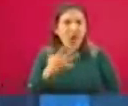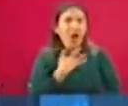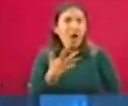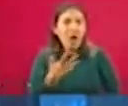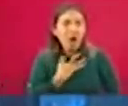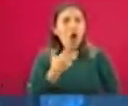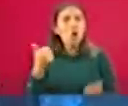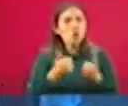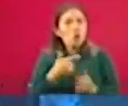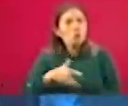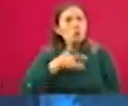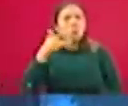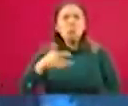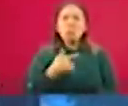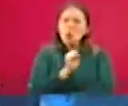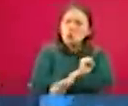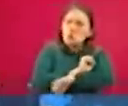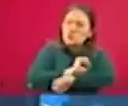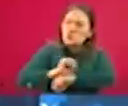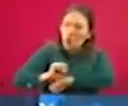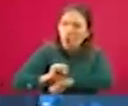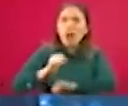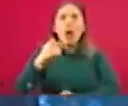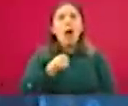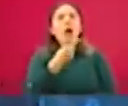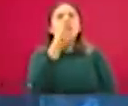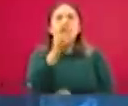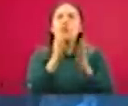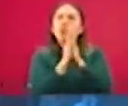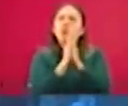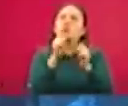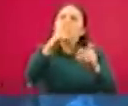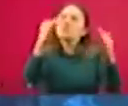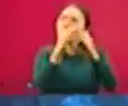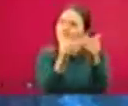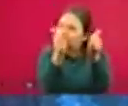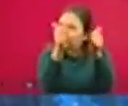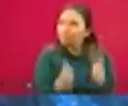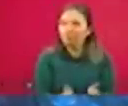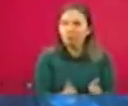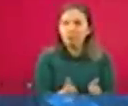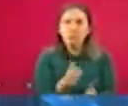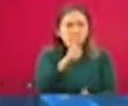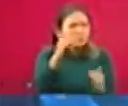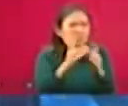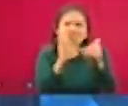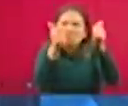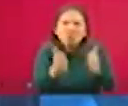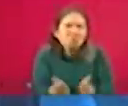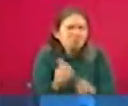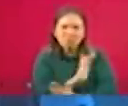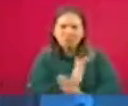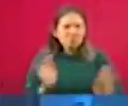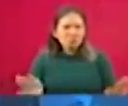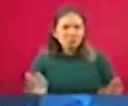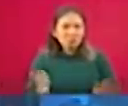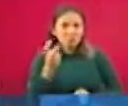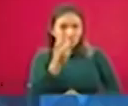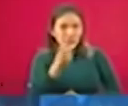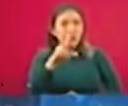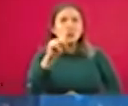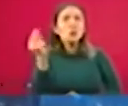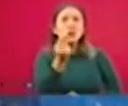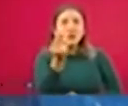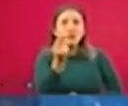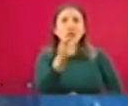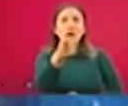mundial, tiene todavía una demostración directa de que la infección por el virus SARS-CoV-2 o el padecer